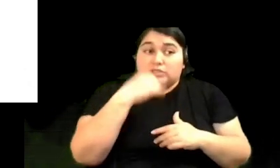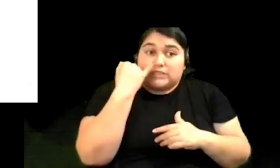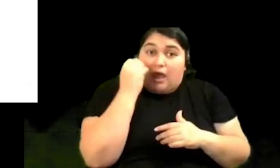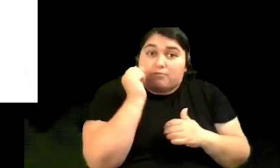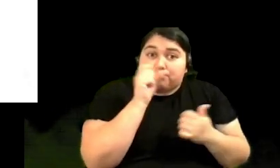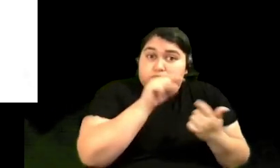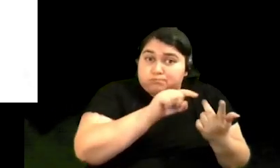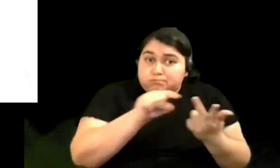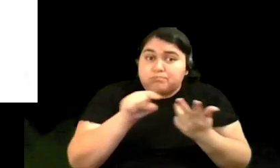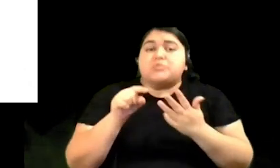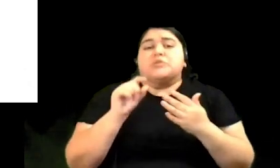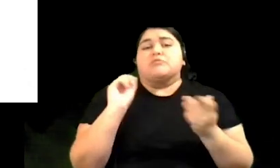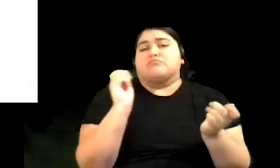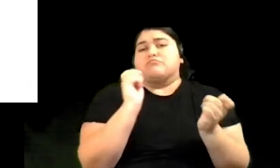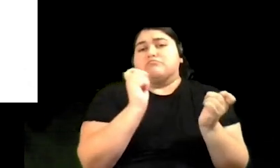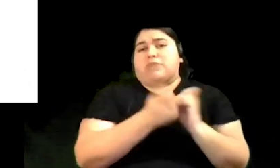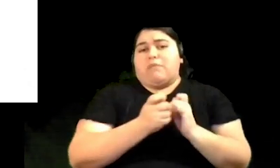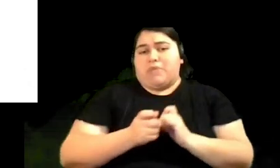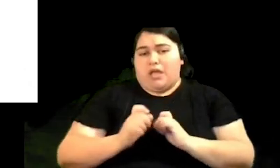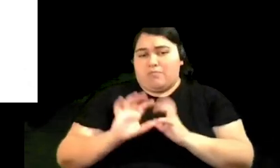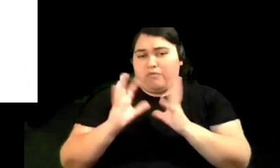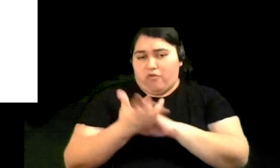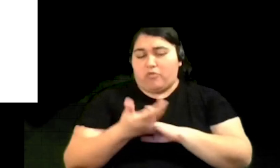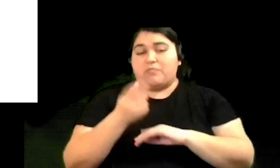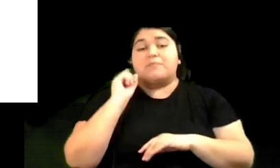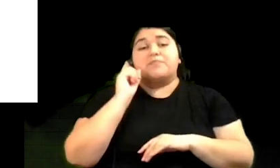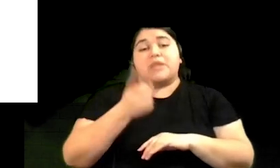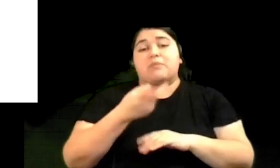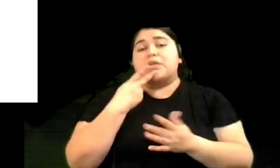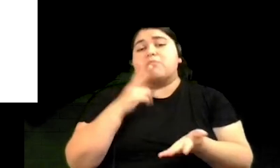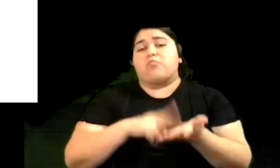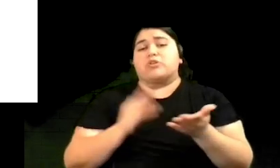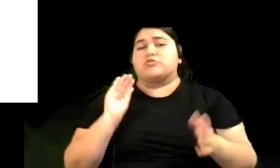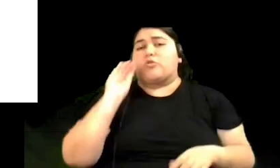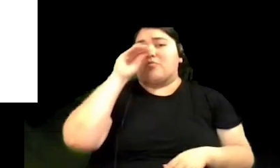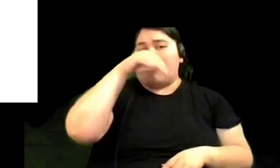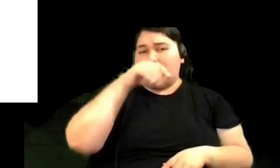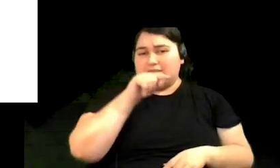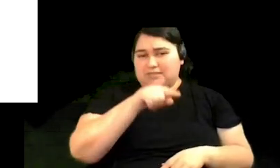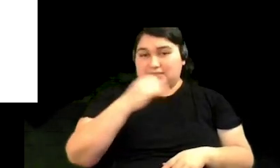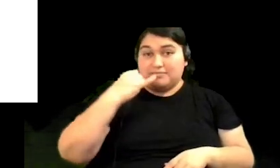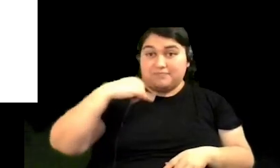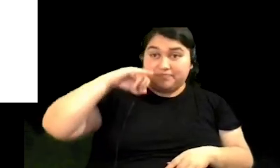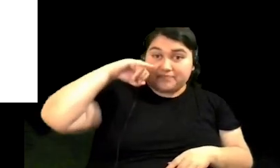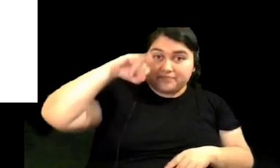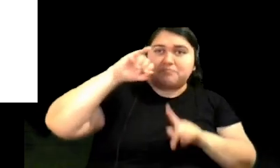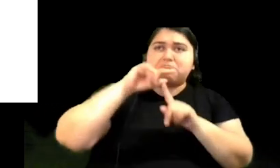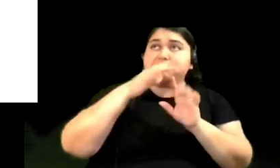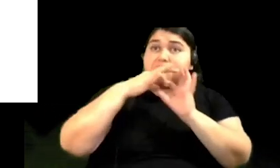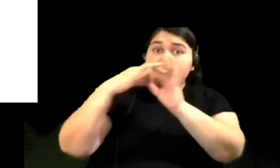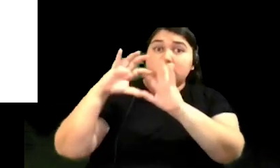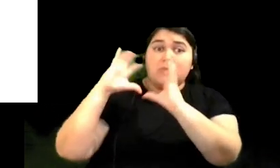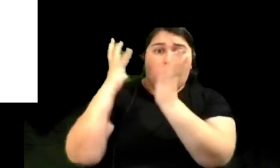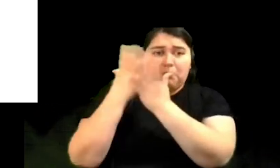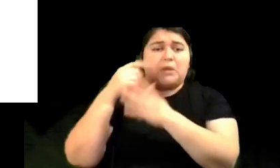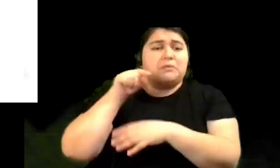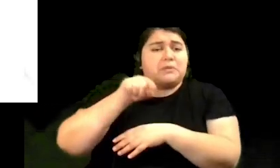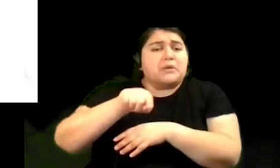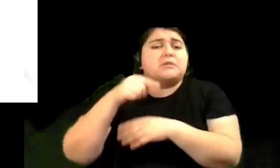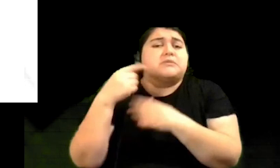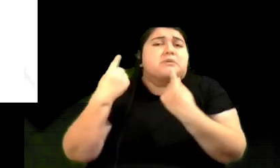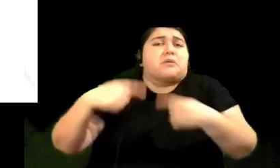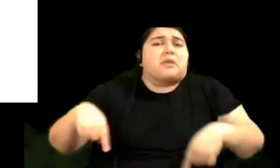vemos rápidamente, pero yo puedo decir, bueno, tengo un impuesto de valor agregado, entonces ¿qué voy a hacer? Si es amigable con el ambiente, lo que voy a hacer es ese producto, en vez de